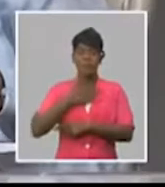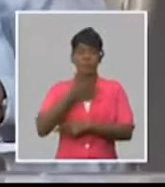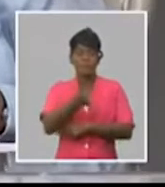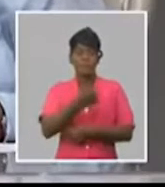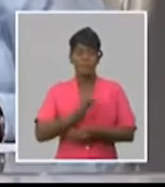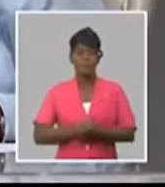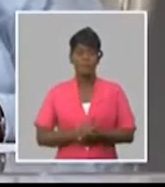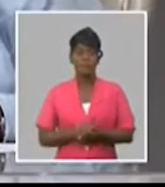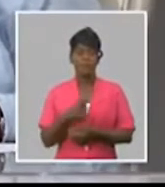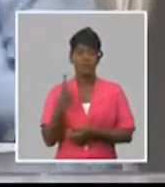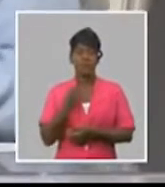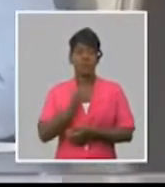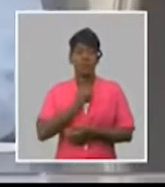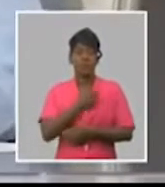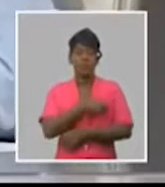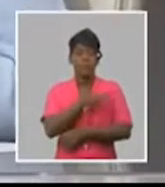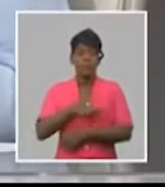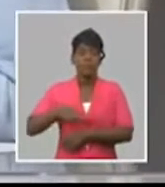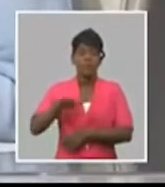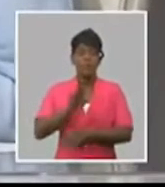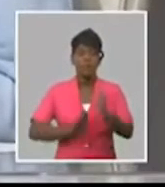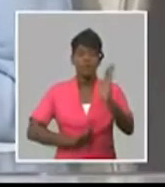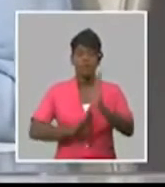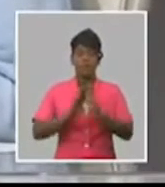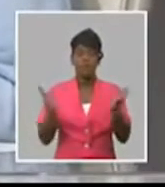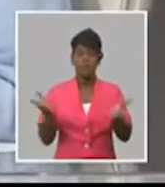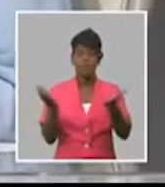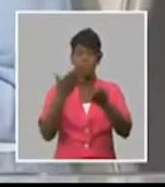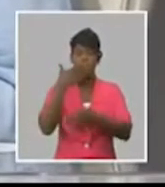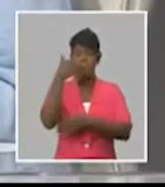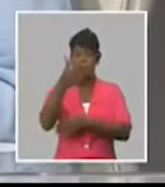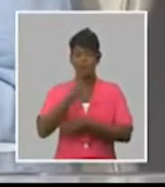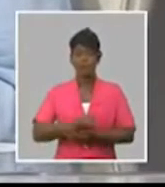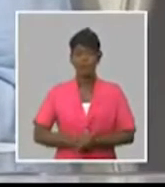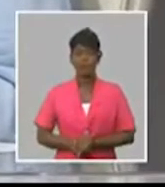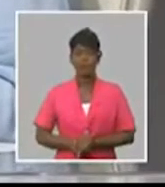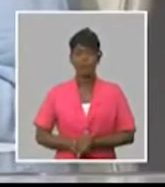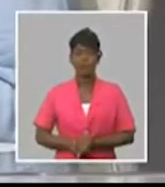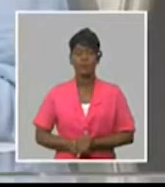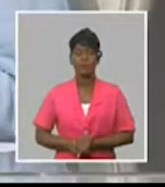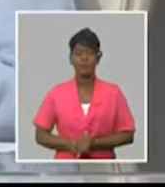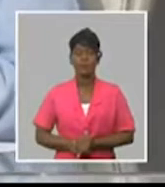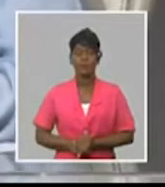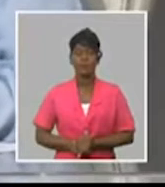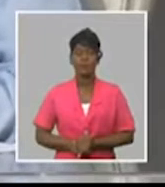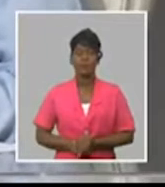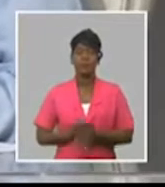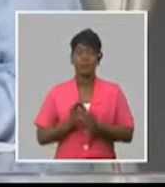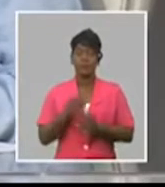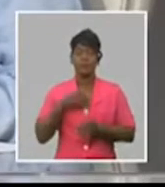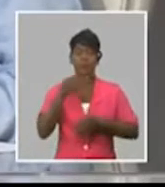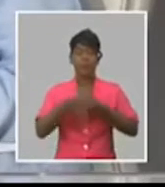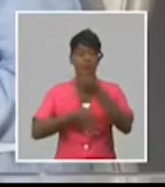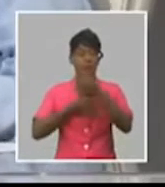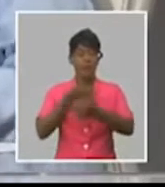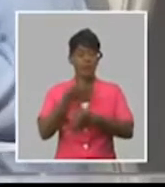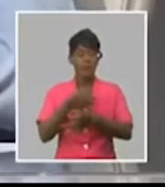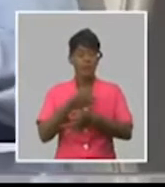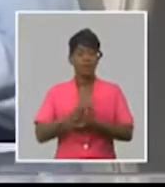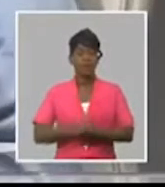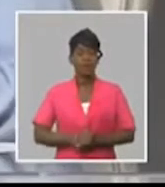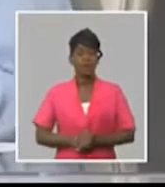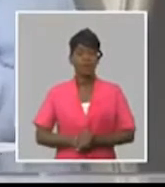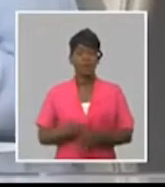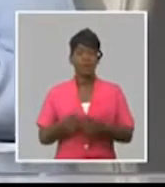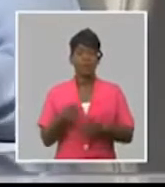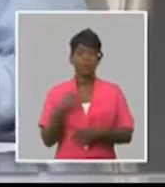mejorar el desempeño económico del país redunda en una mayor prosperidad para la población. Por lo tanto, digo esto en el contexto,